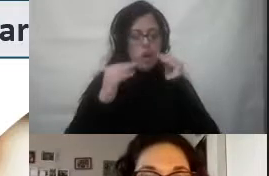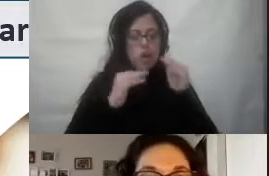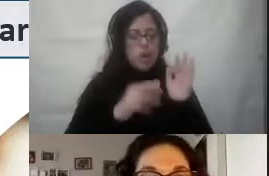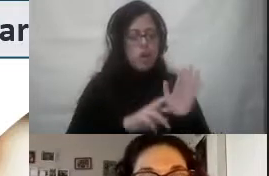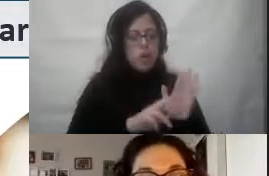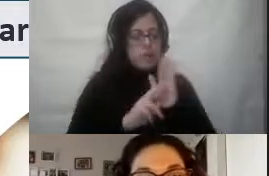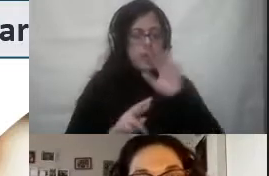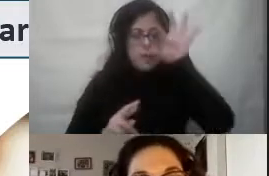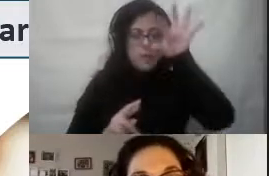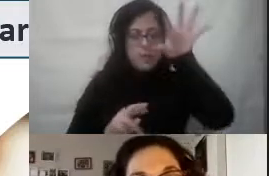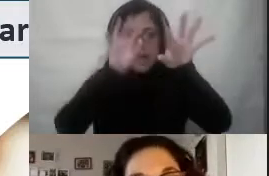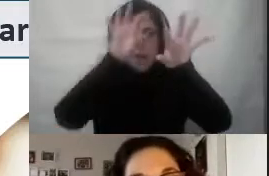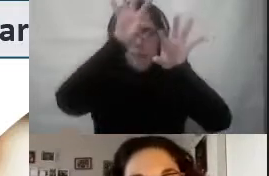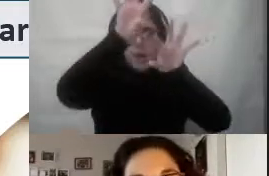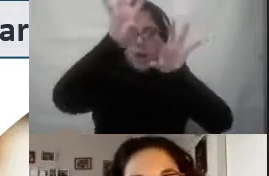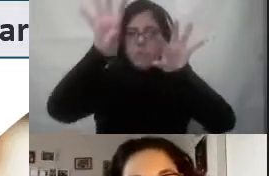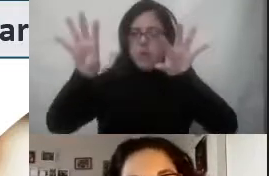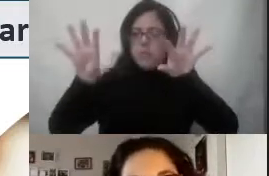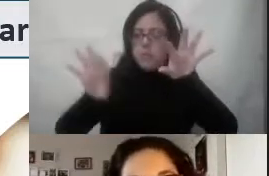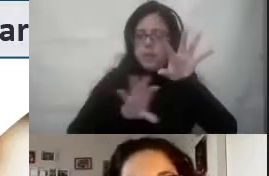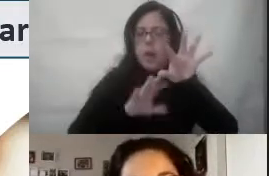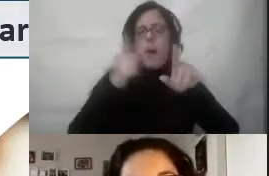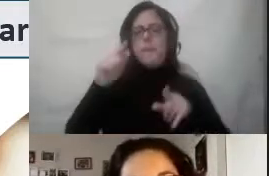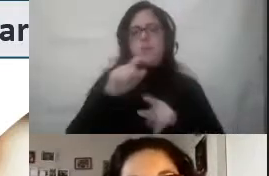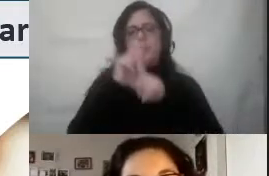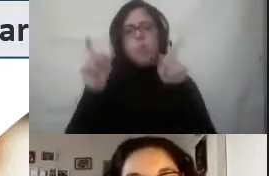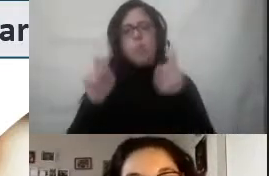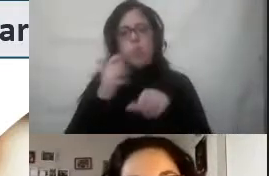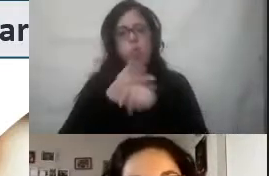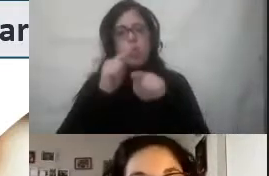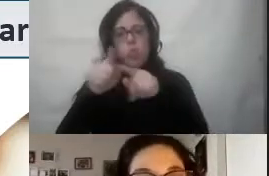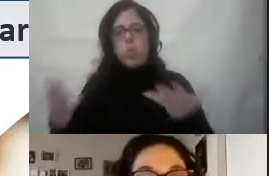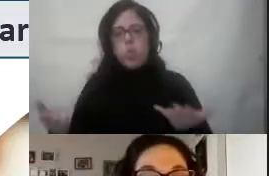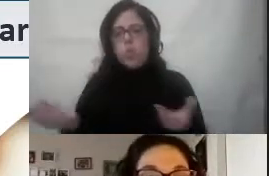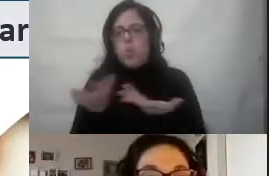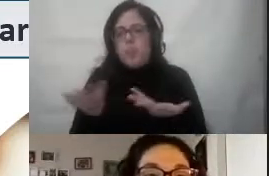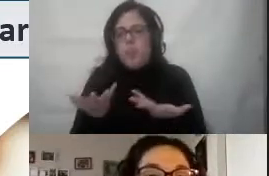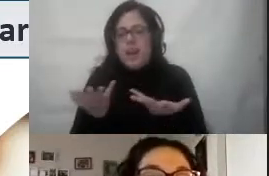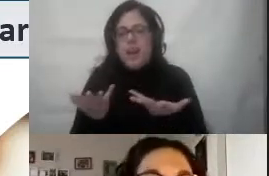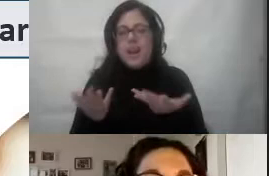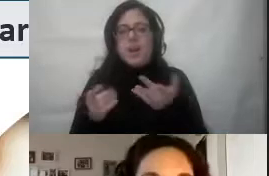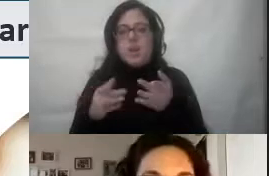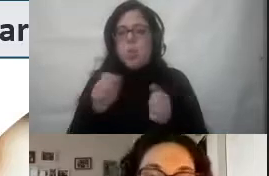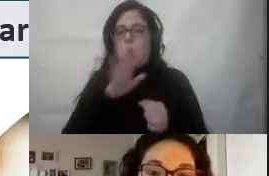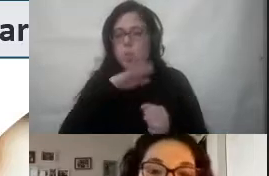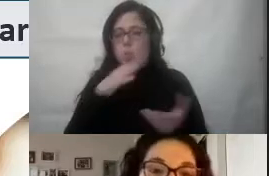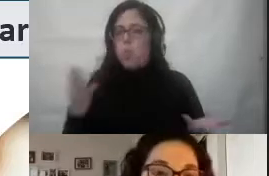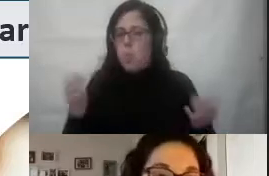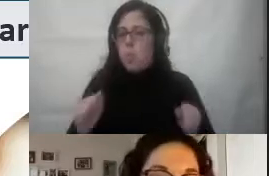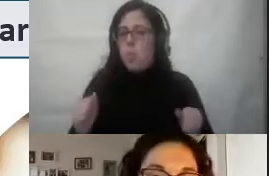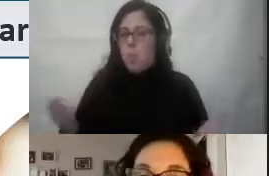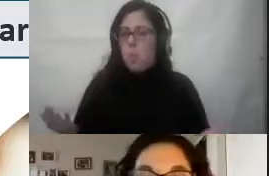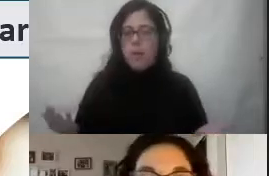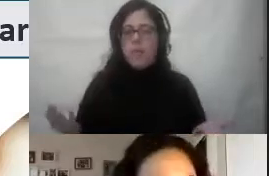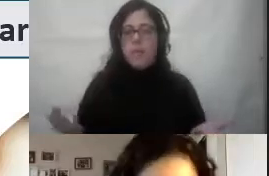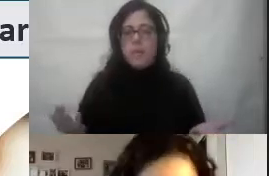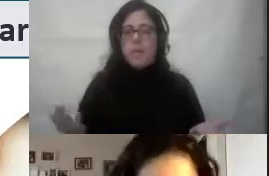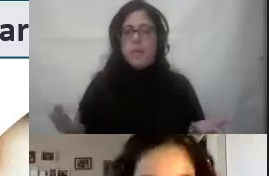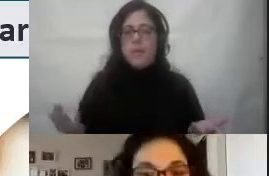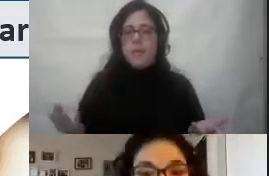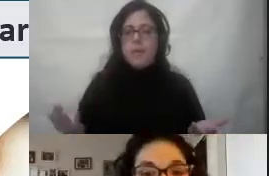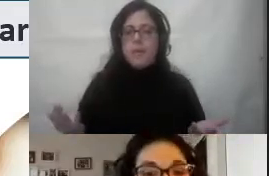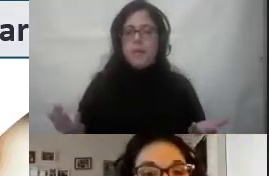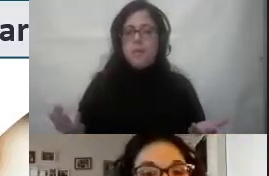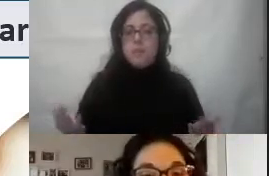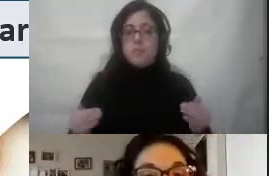más. Pero si nos preguntamos, ¿qué hay detrás de esto?, ¿para qué yo lo puedo usar?, ¿por qué a mí me cambió la vida?, digo yo en